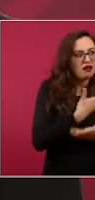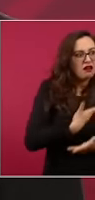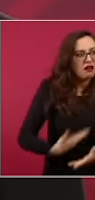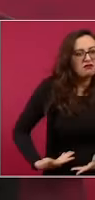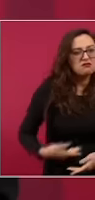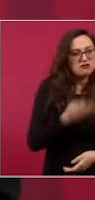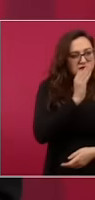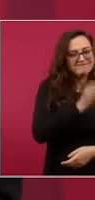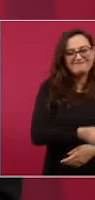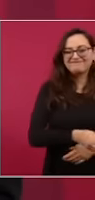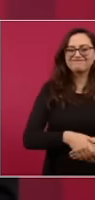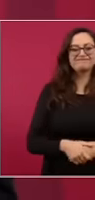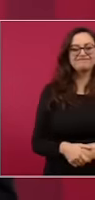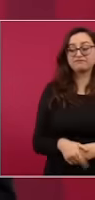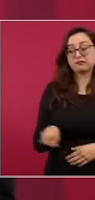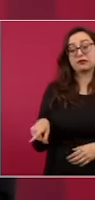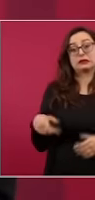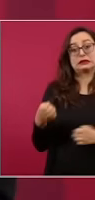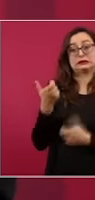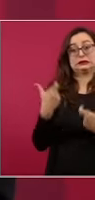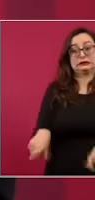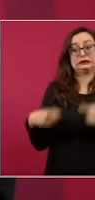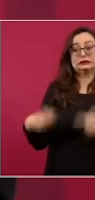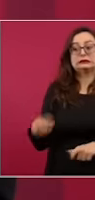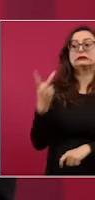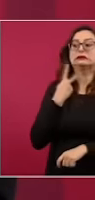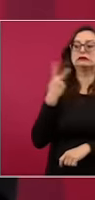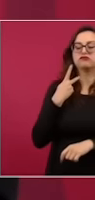económicas, políticas de ese país,